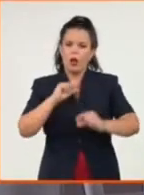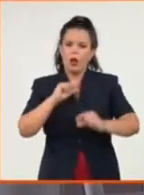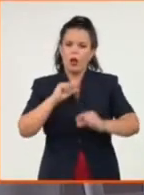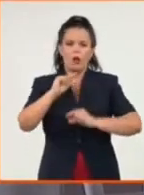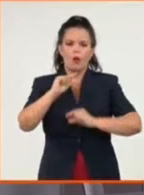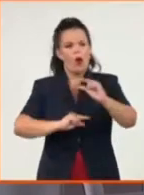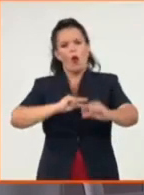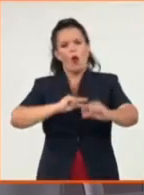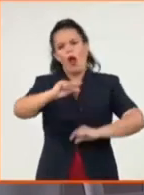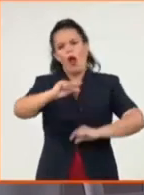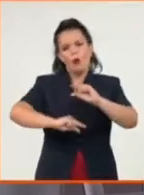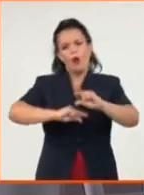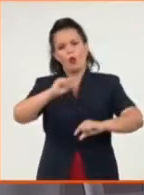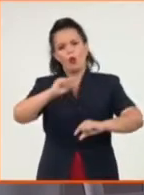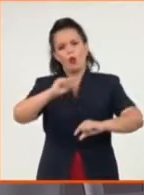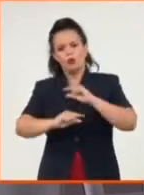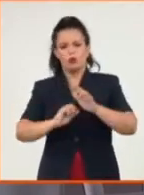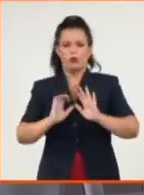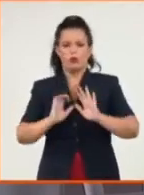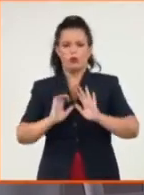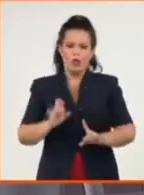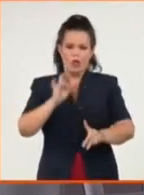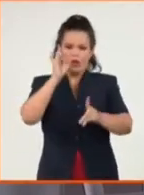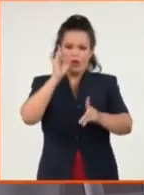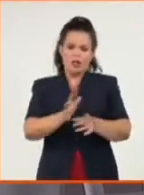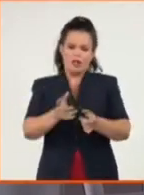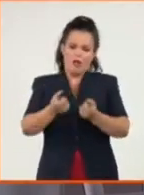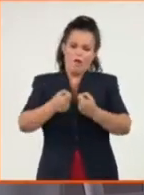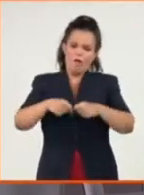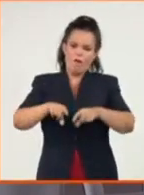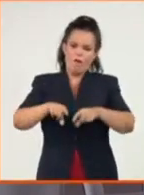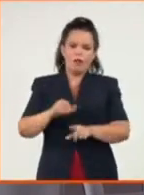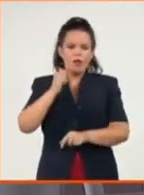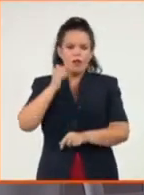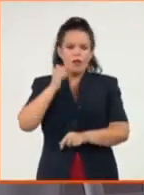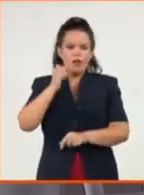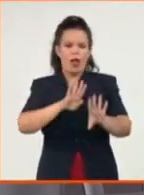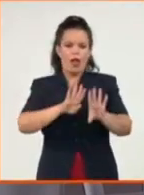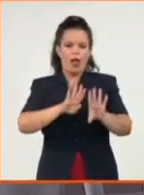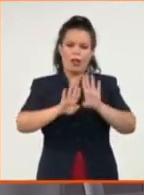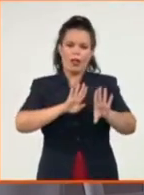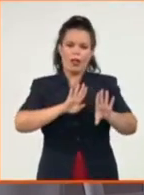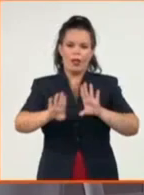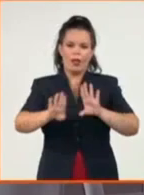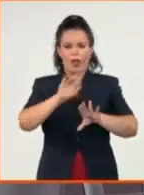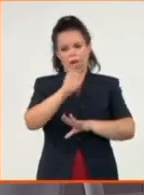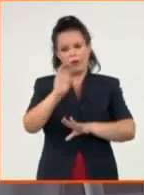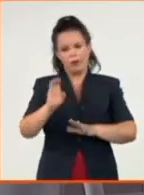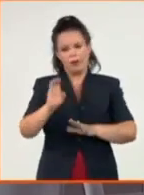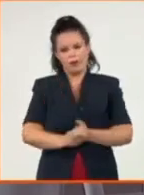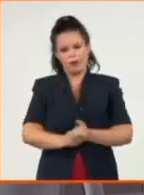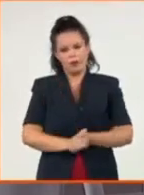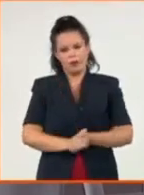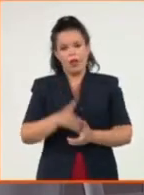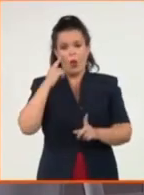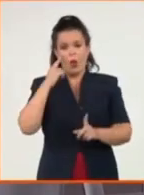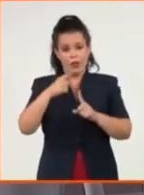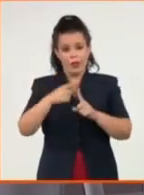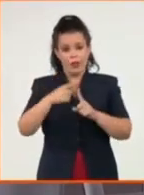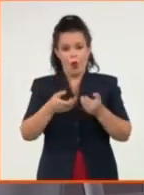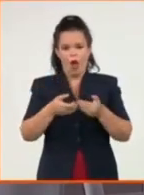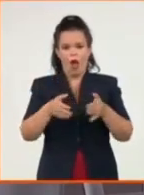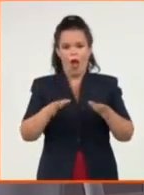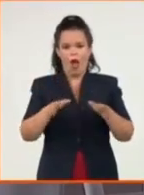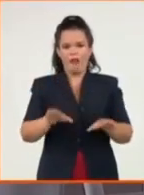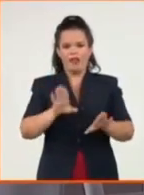más está a la venta en esta tienda la proyección es abrir tiendas de este tipo en todas las provincias del país en estos momentos